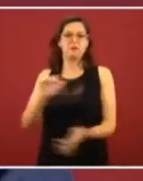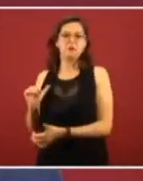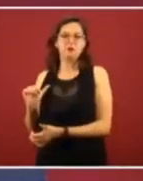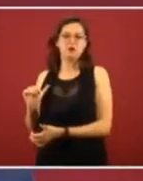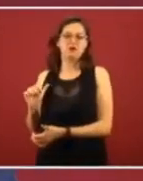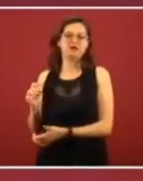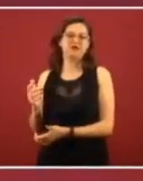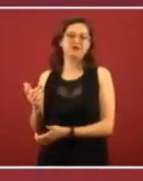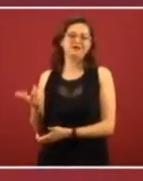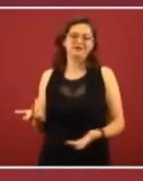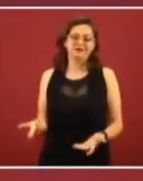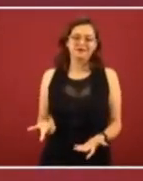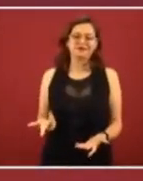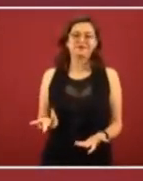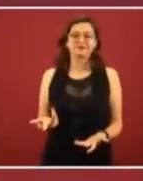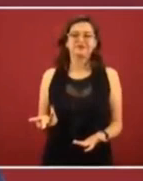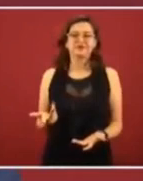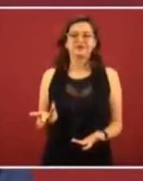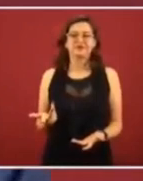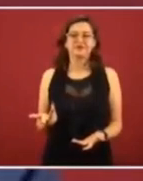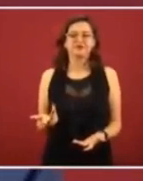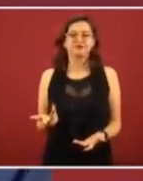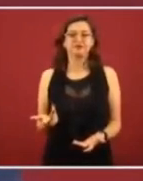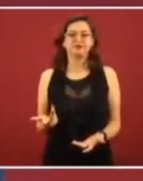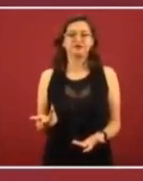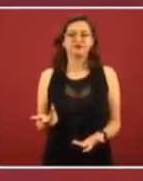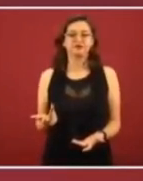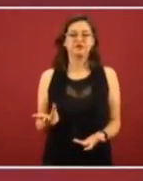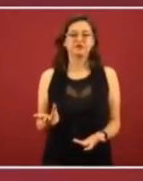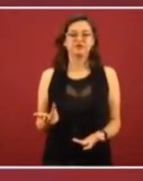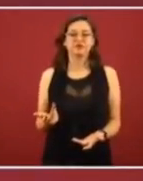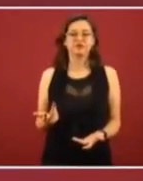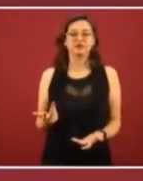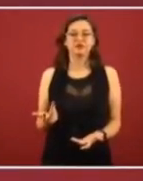y tiene que